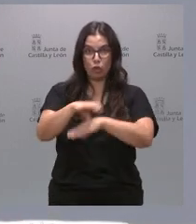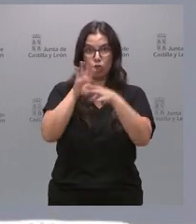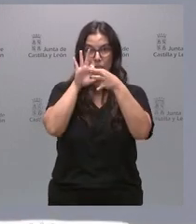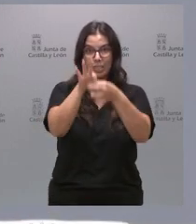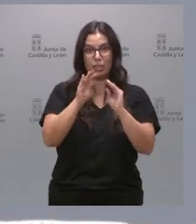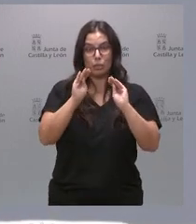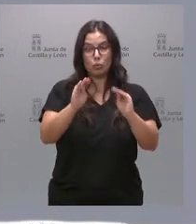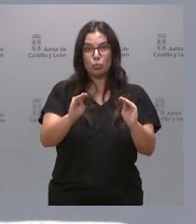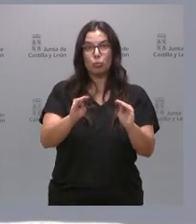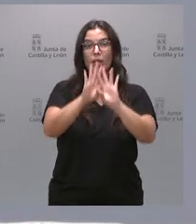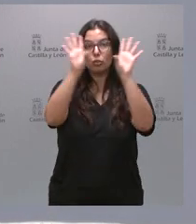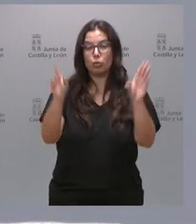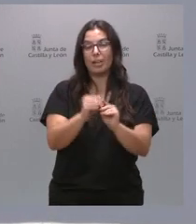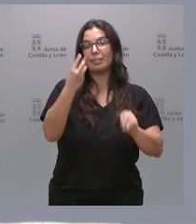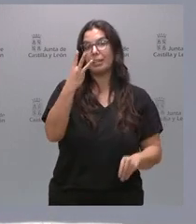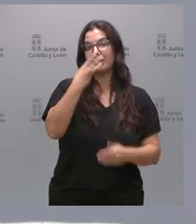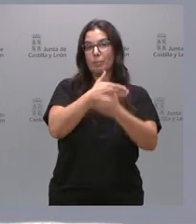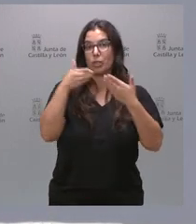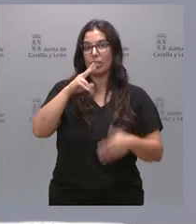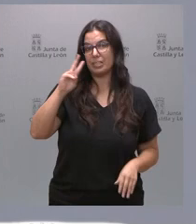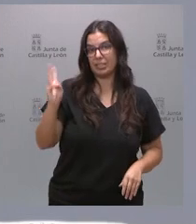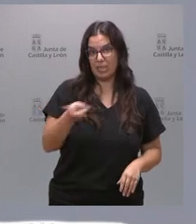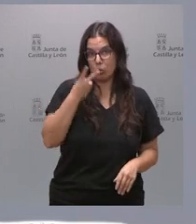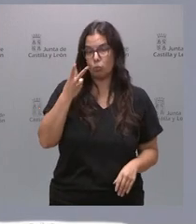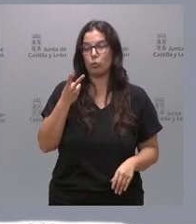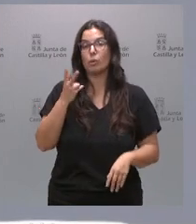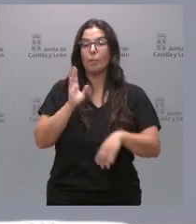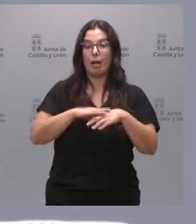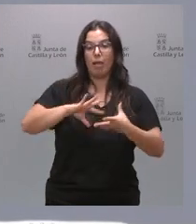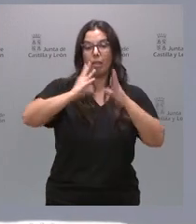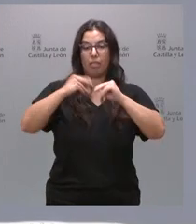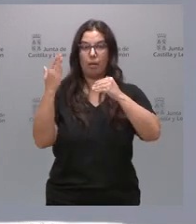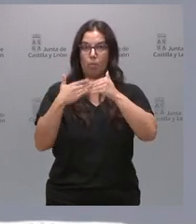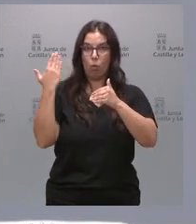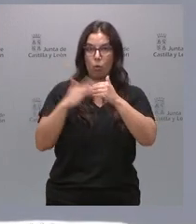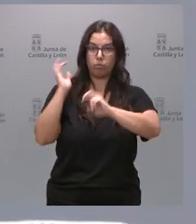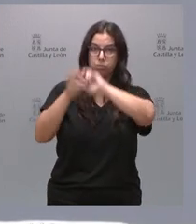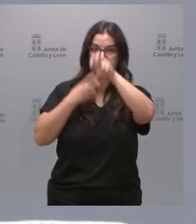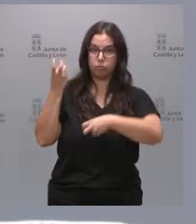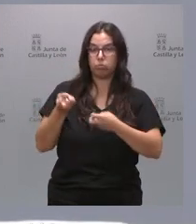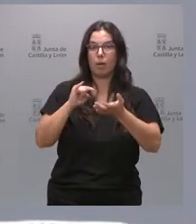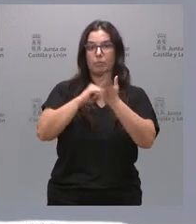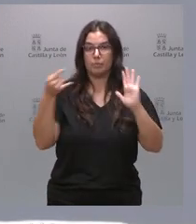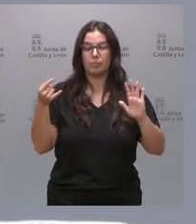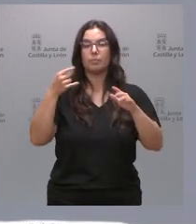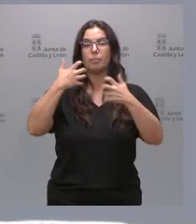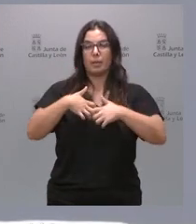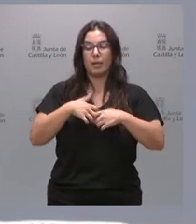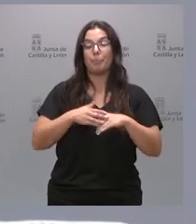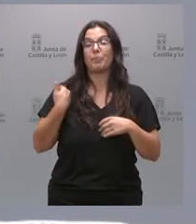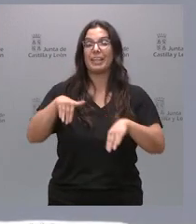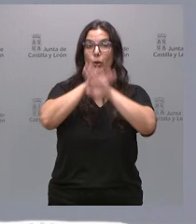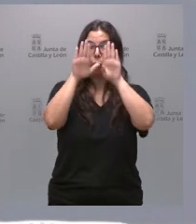de sanidad ascendemos a tres millones de euros de inversión para la modelización de los equipos tecnológicos y ya por concluir